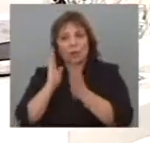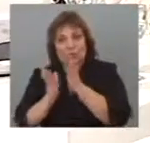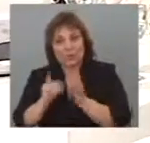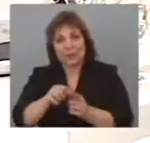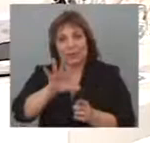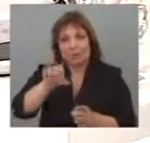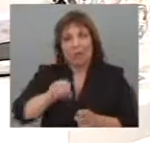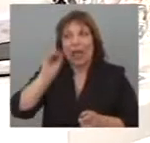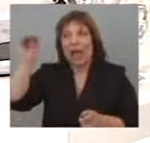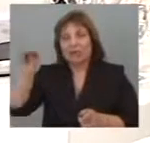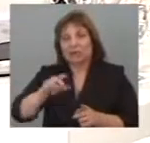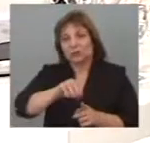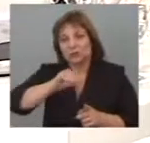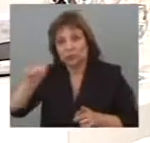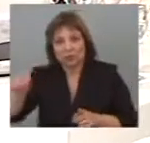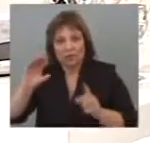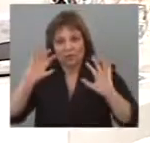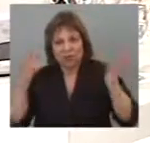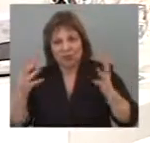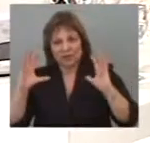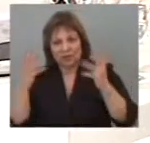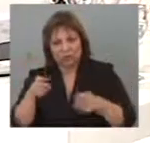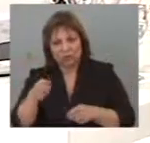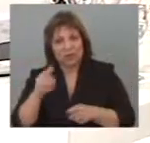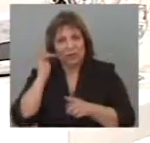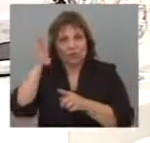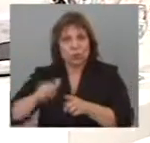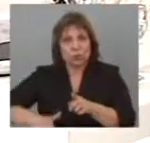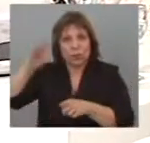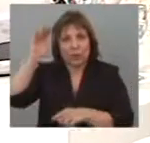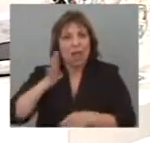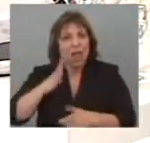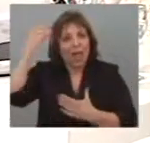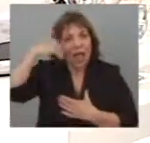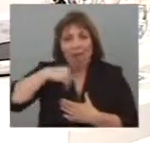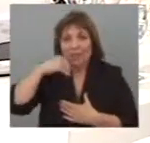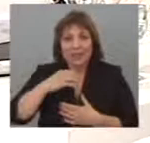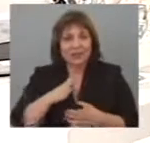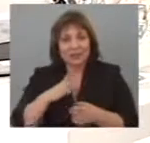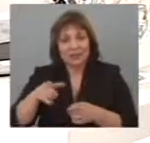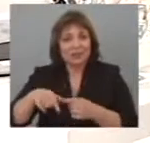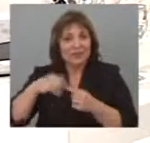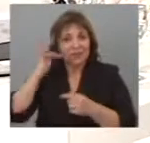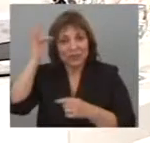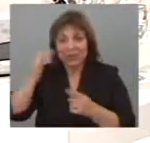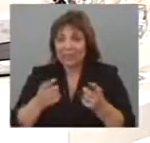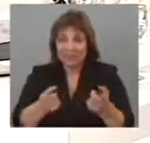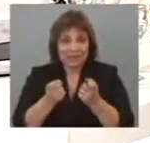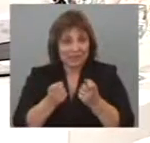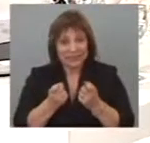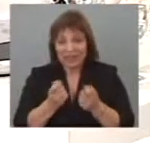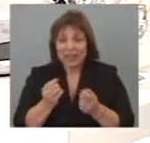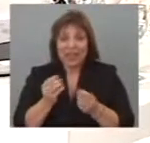formas de relacionamiento violento que muchas veces las tenemos instaladas en nuestras sociedades y que, bueno, necesariamente tenemos